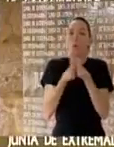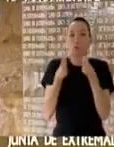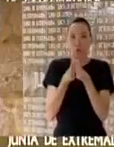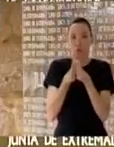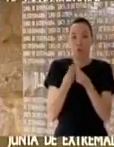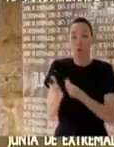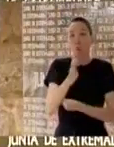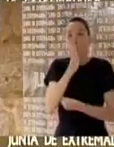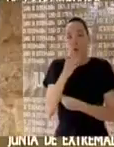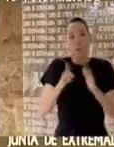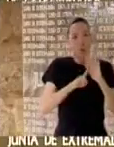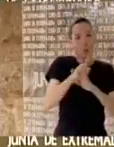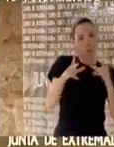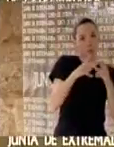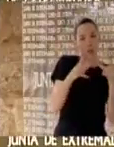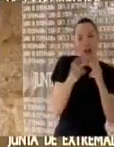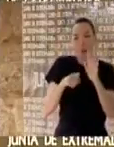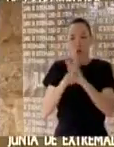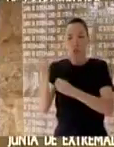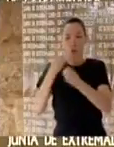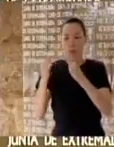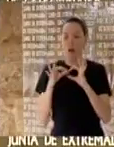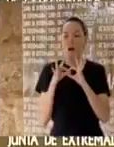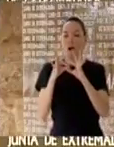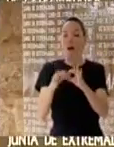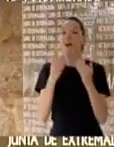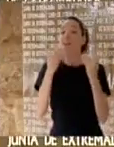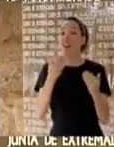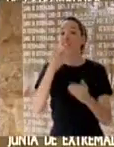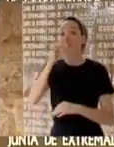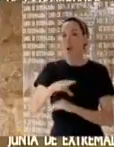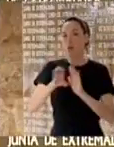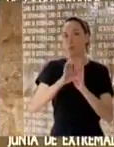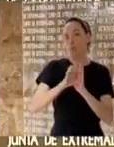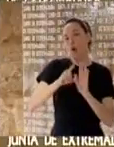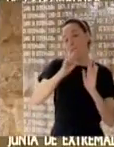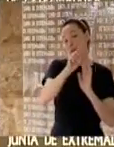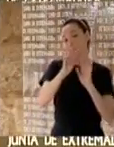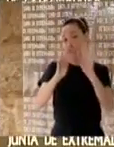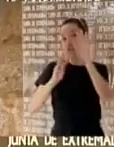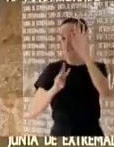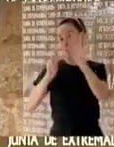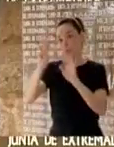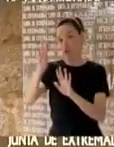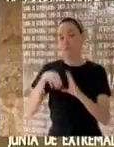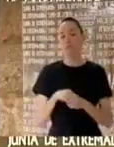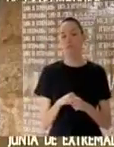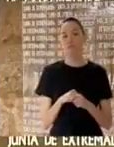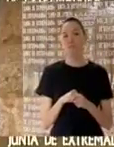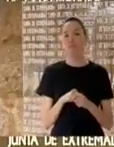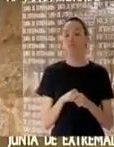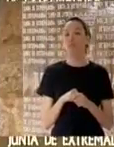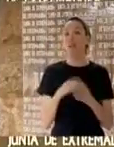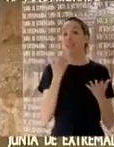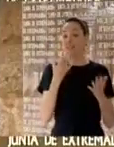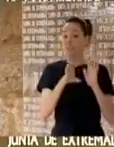progreso económico, la Constitución del 78. Esa España autonómica, que ha logrado que hubiera oportunidades